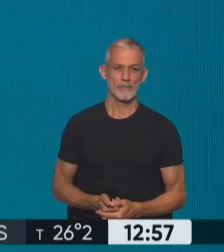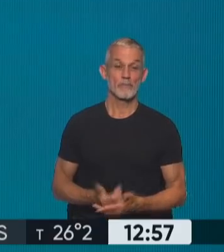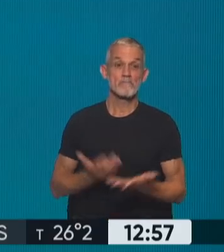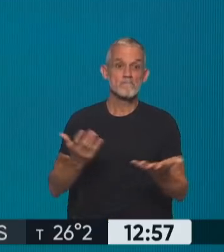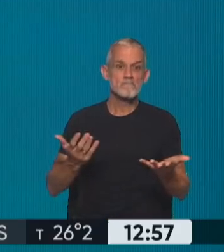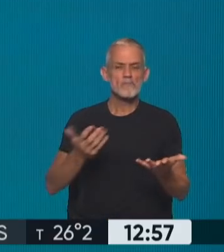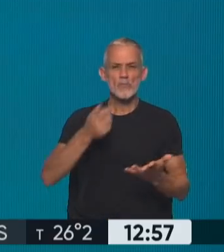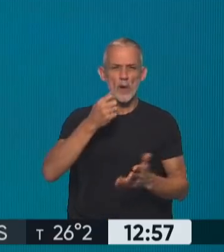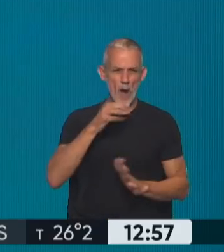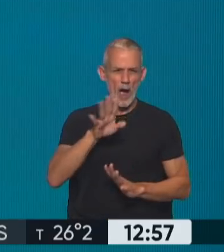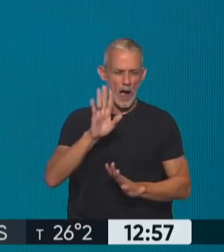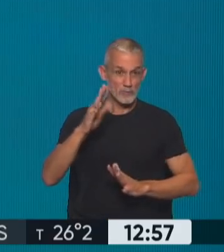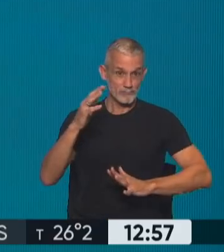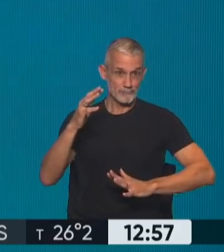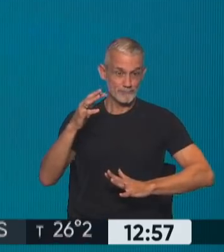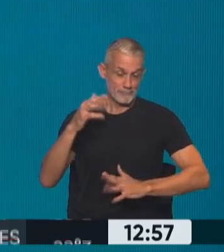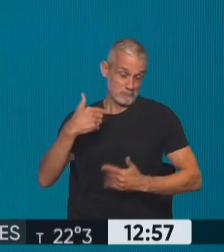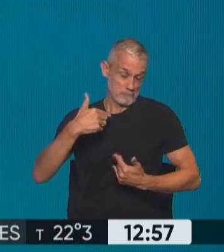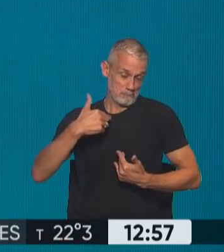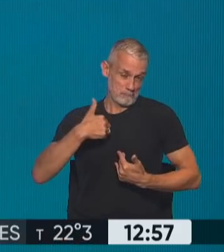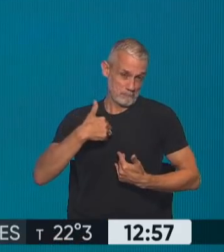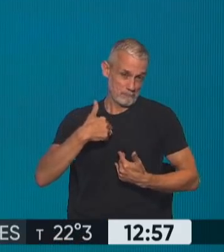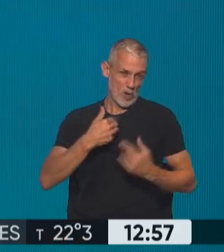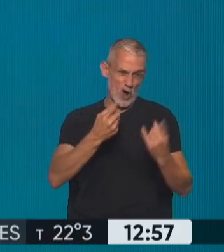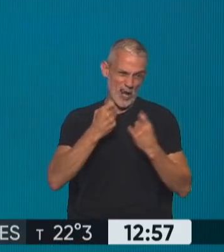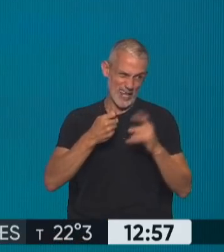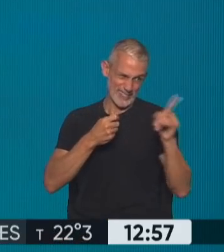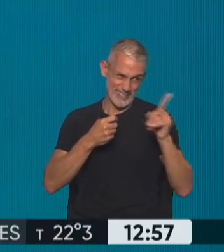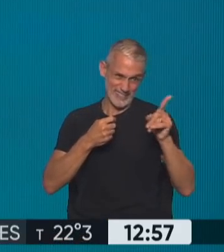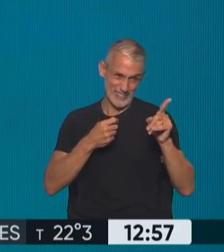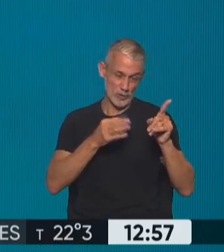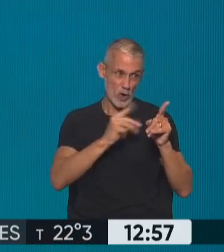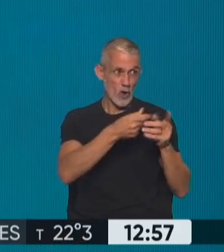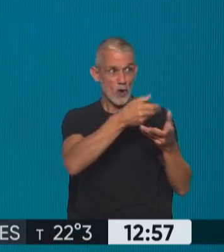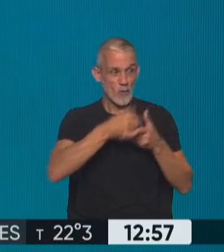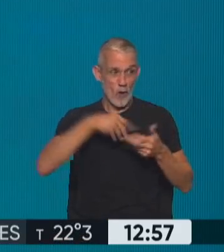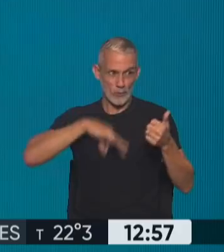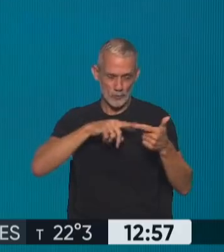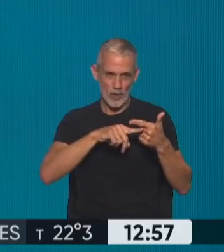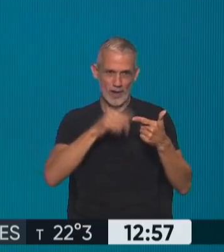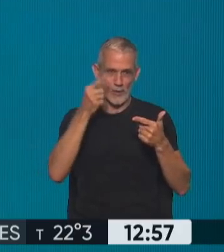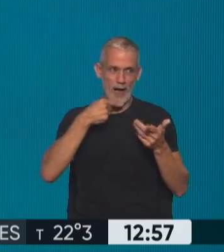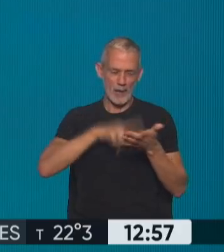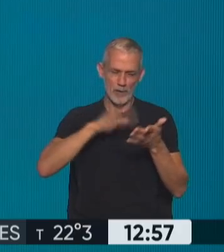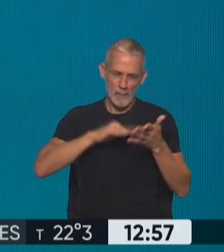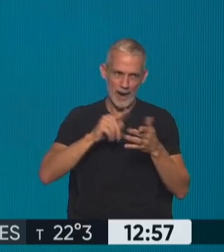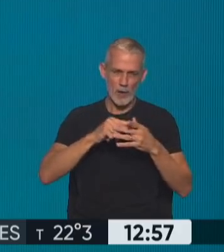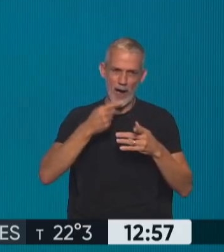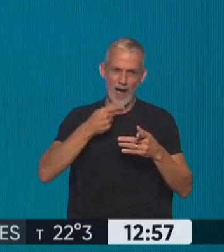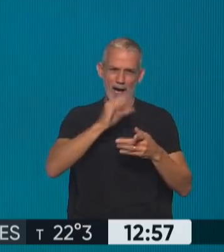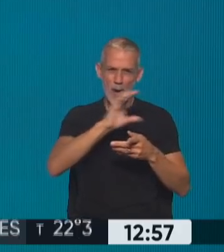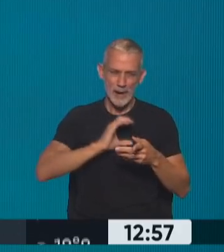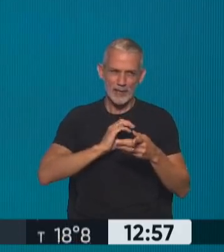Si cuando vos no necesitaste, te pagamos salario, te perdonamos crédito, no pagaste